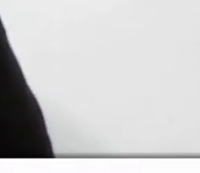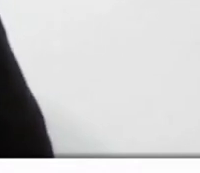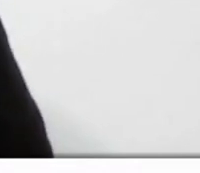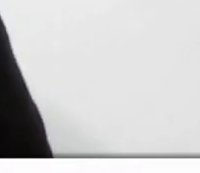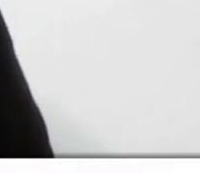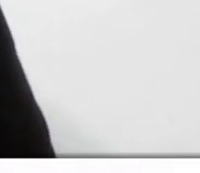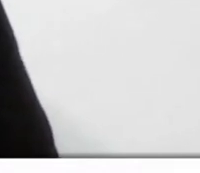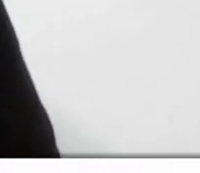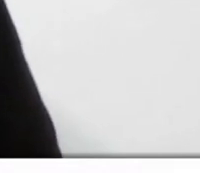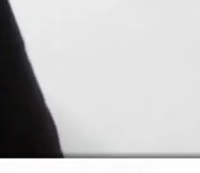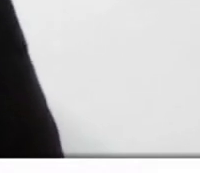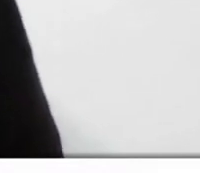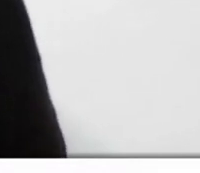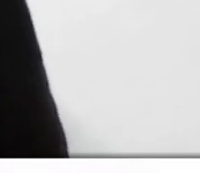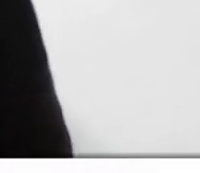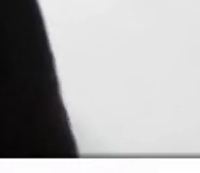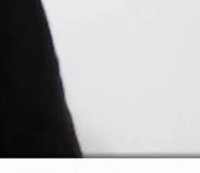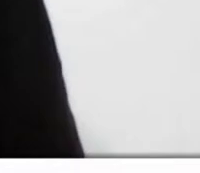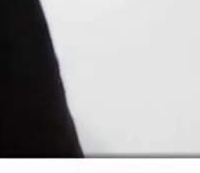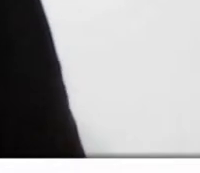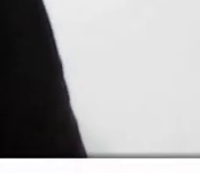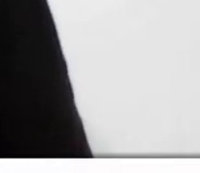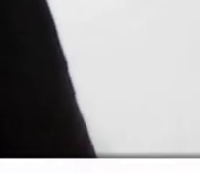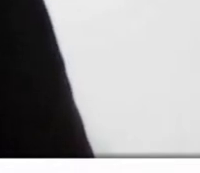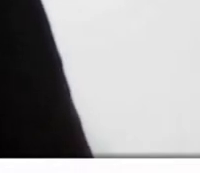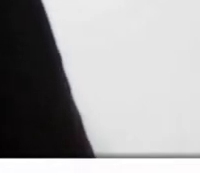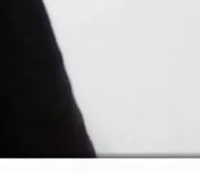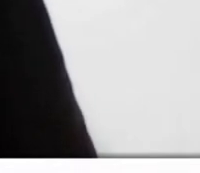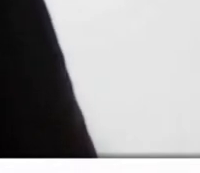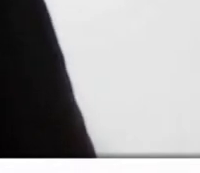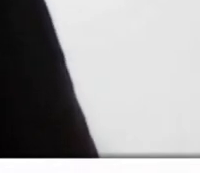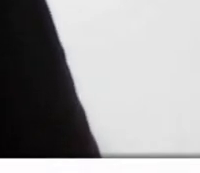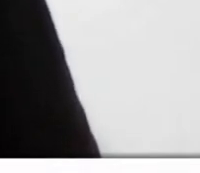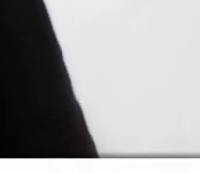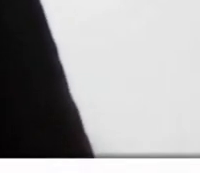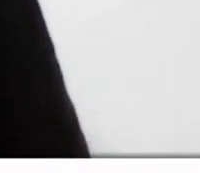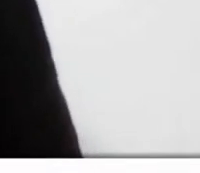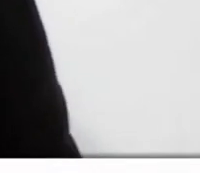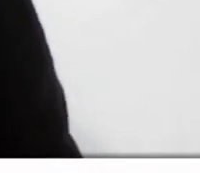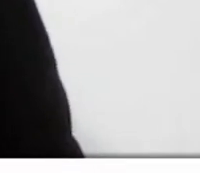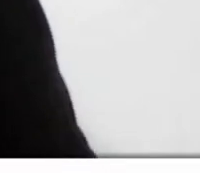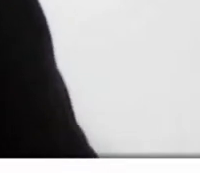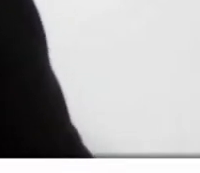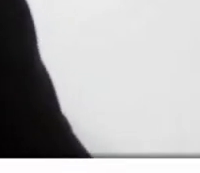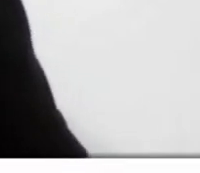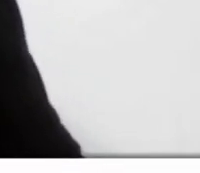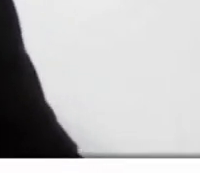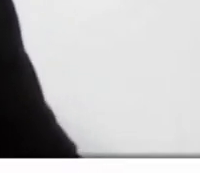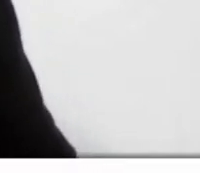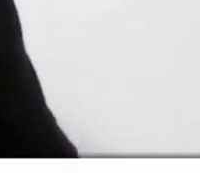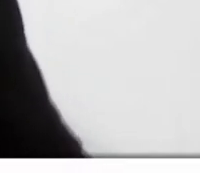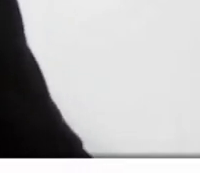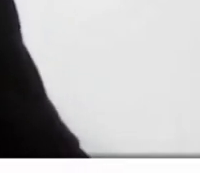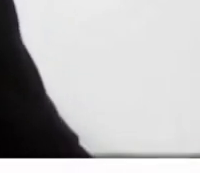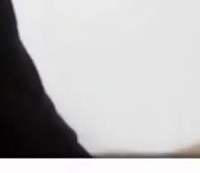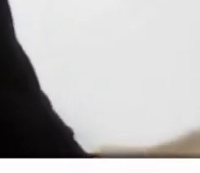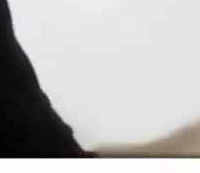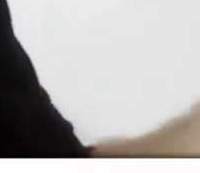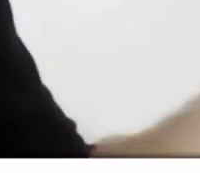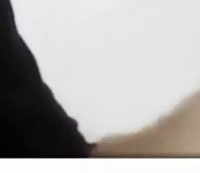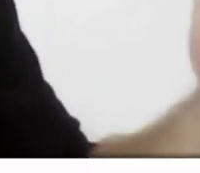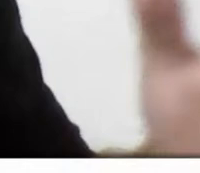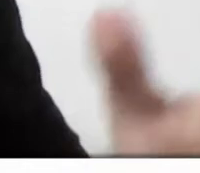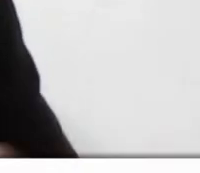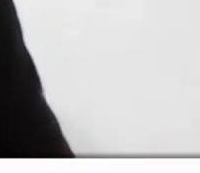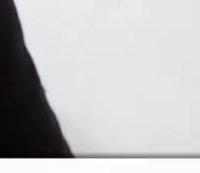actividades. Bueno, le pedimos primero que lo reimplanten y segundo que lo reimplanten con un poco más de generosidad y con un poco más de